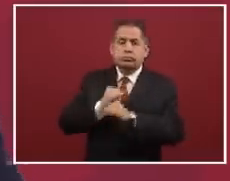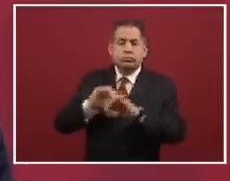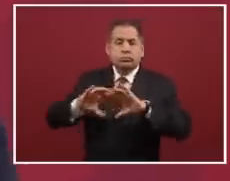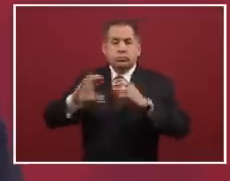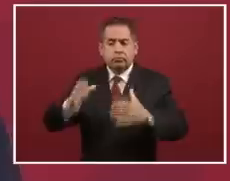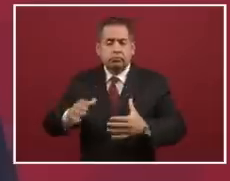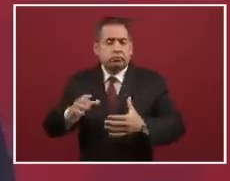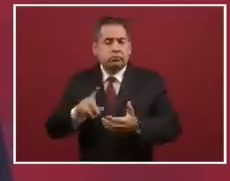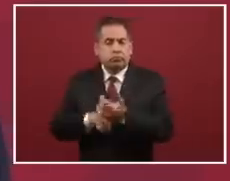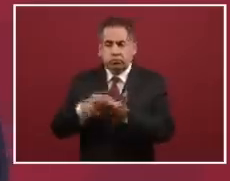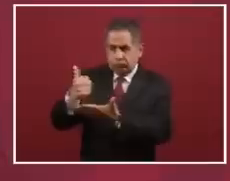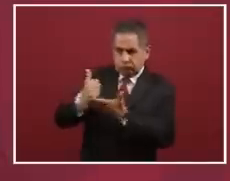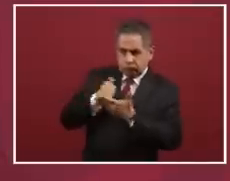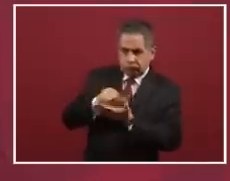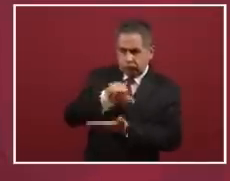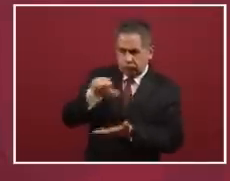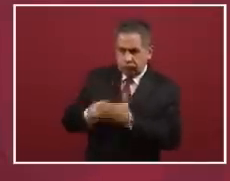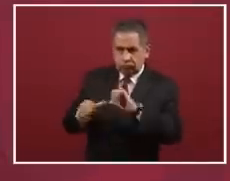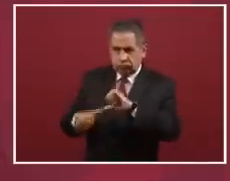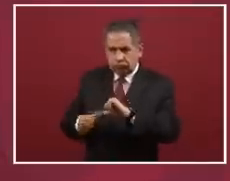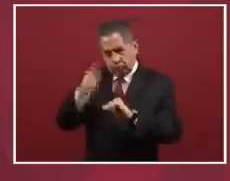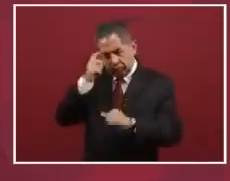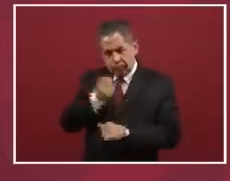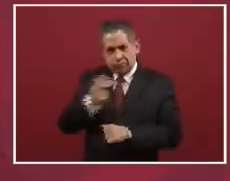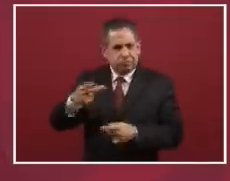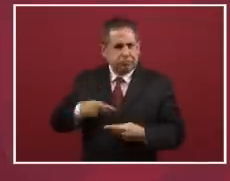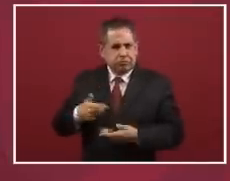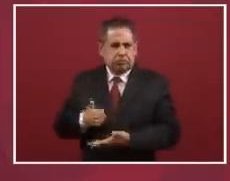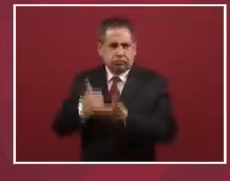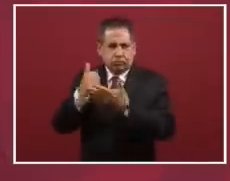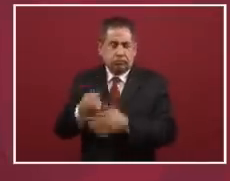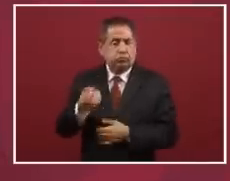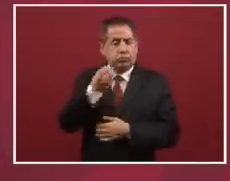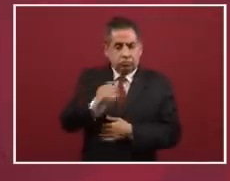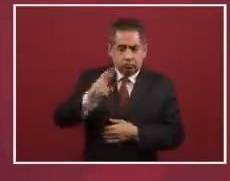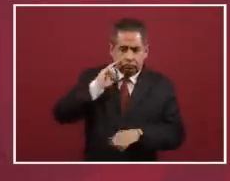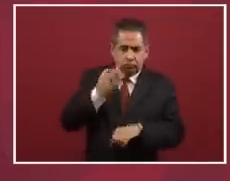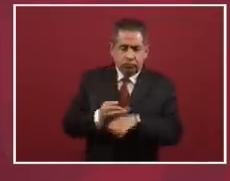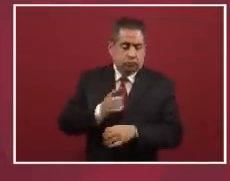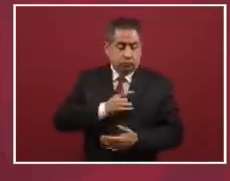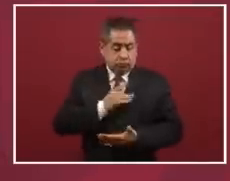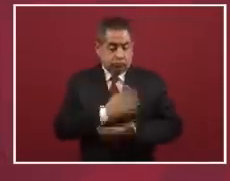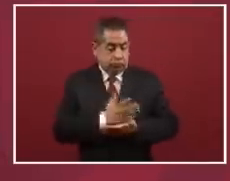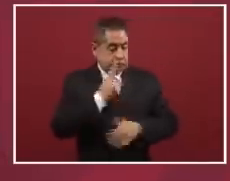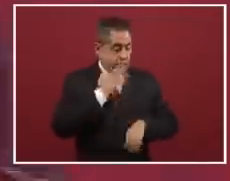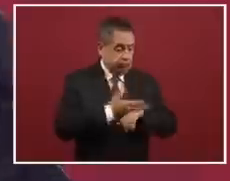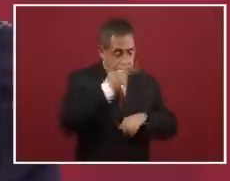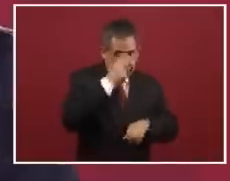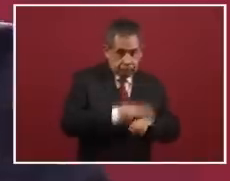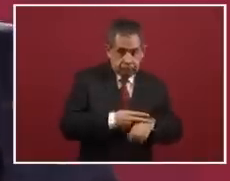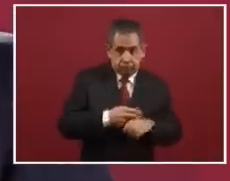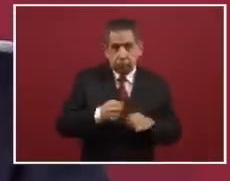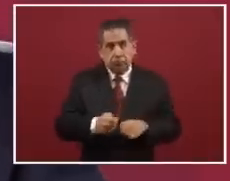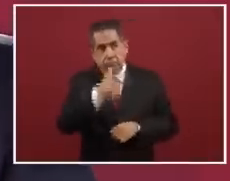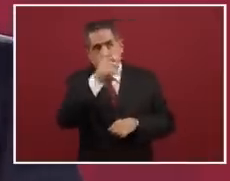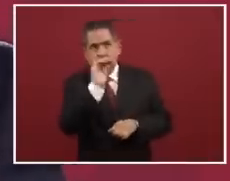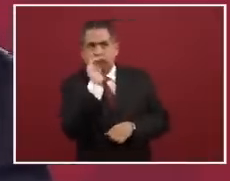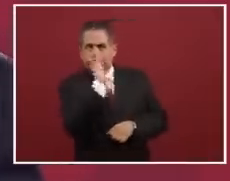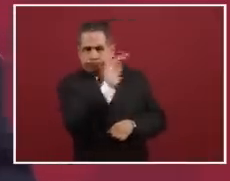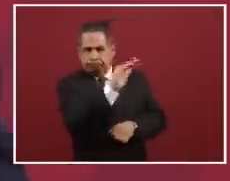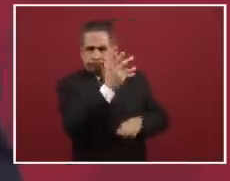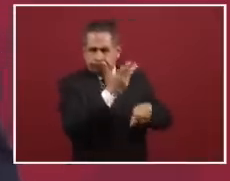en Centroamérica para que tengan opciones las personas. Es una obligación de todos, no nada más de México. Y a Estados Unidos es el primero que le vamos a decir